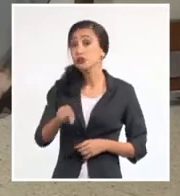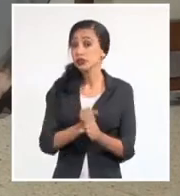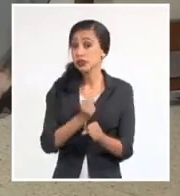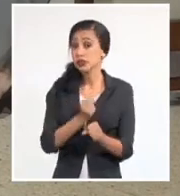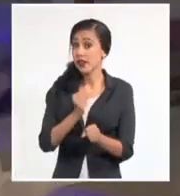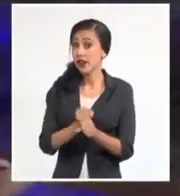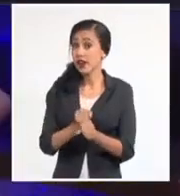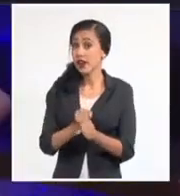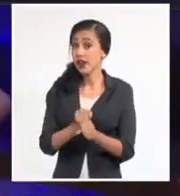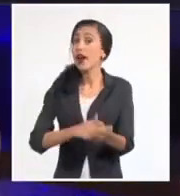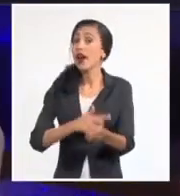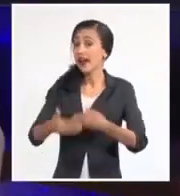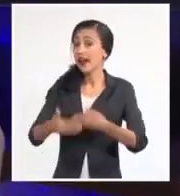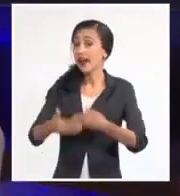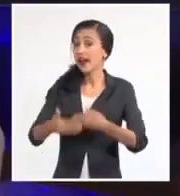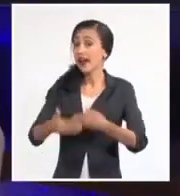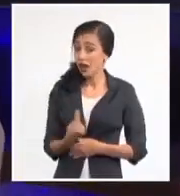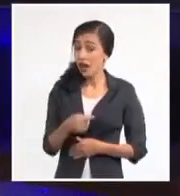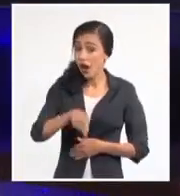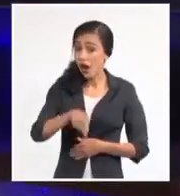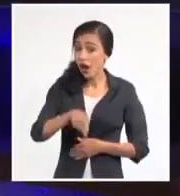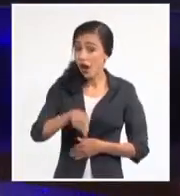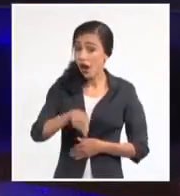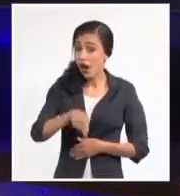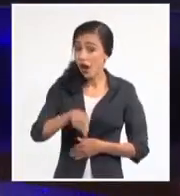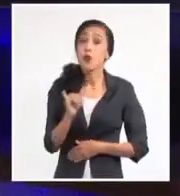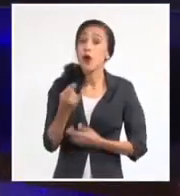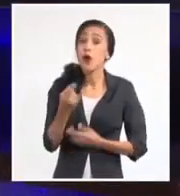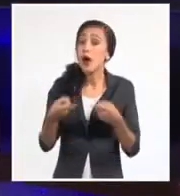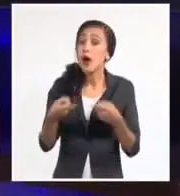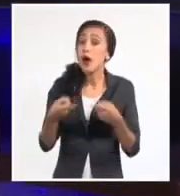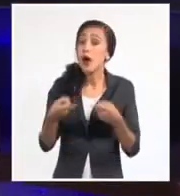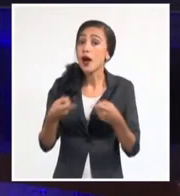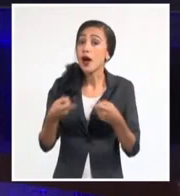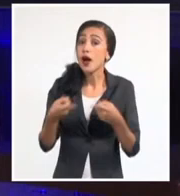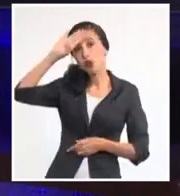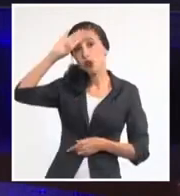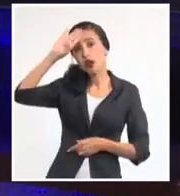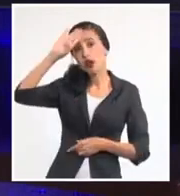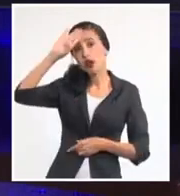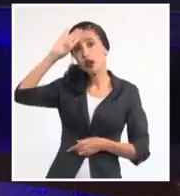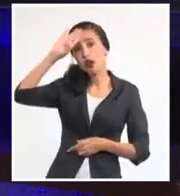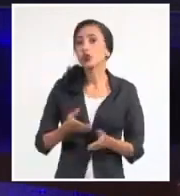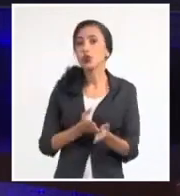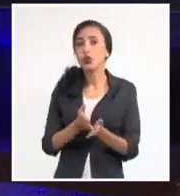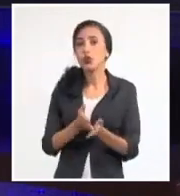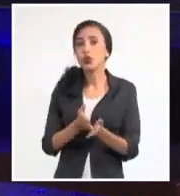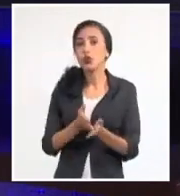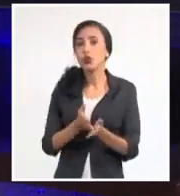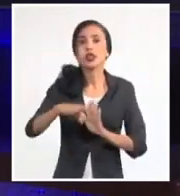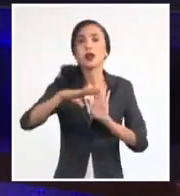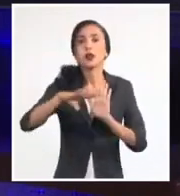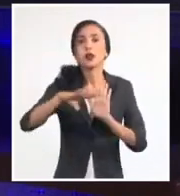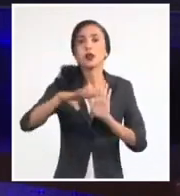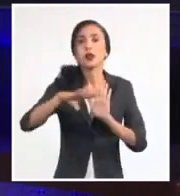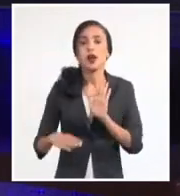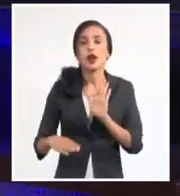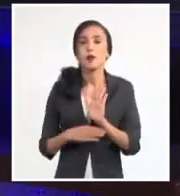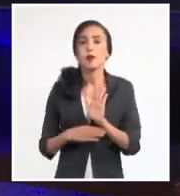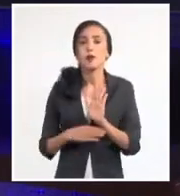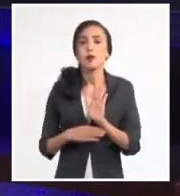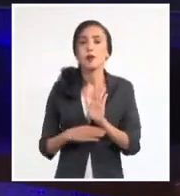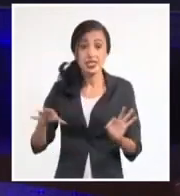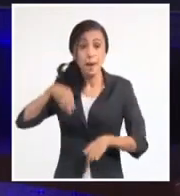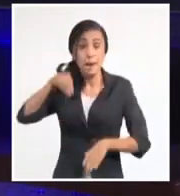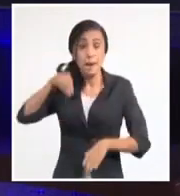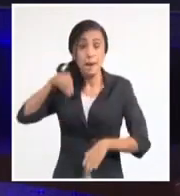actuales y por supuesto en la música cubana. Continuar este programa especial desde el Palacio de Convenciones